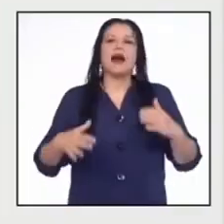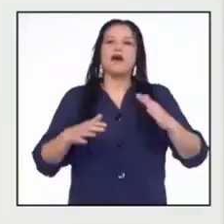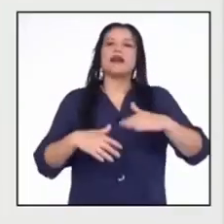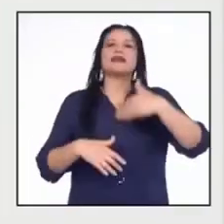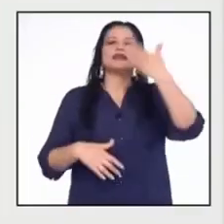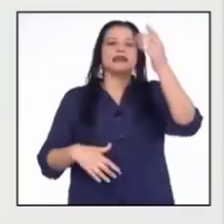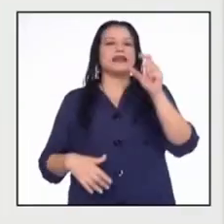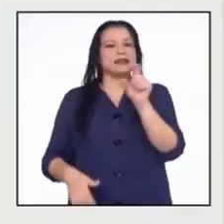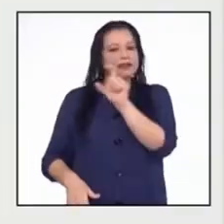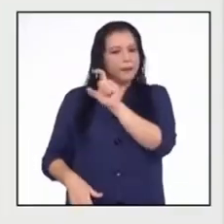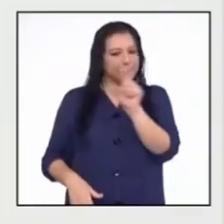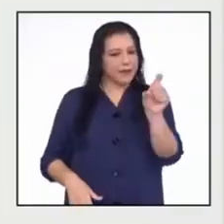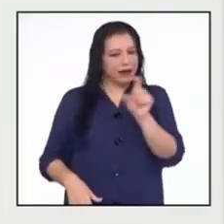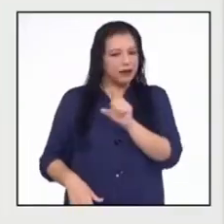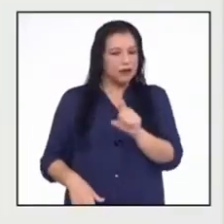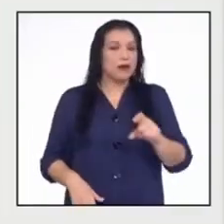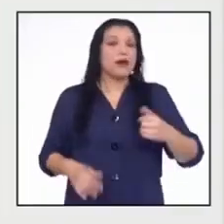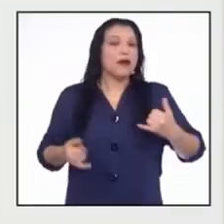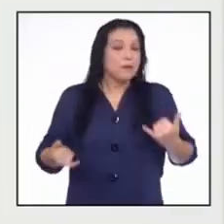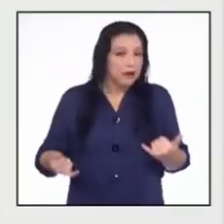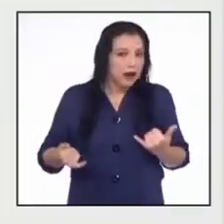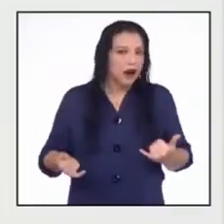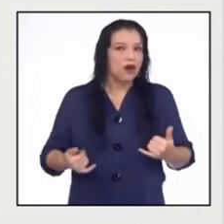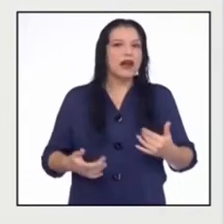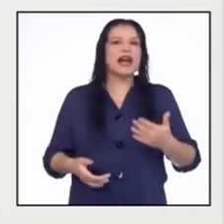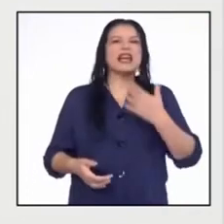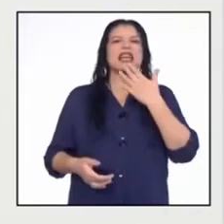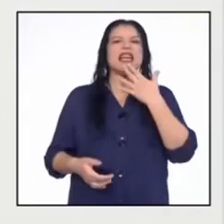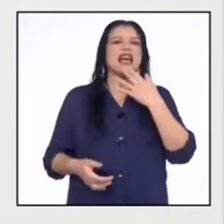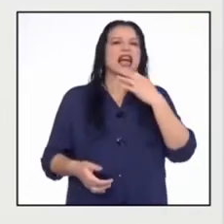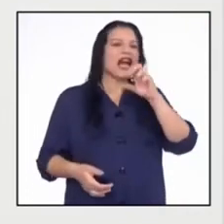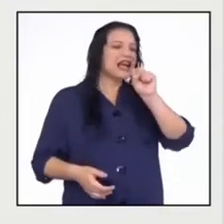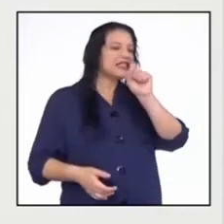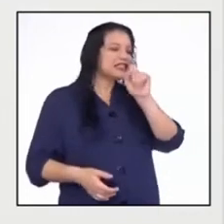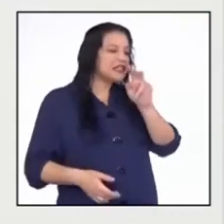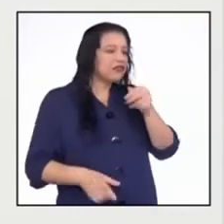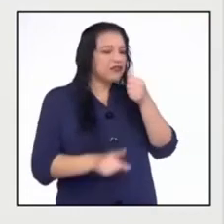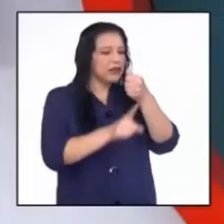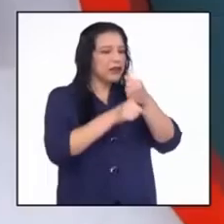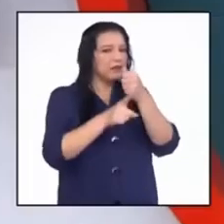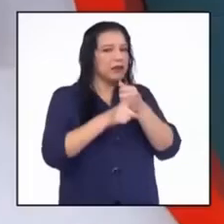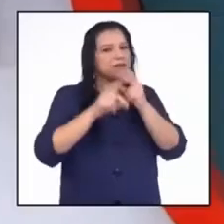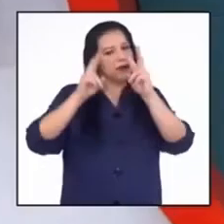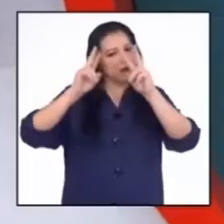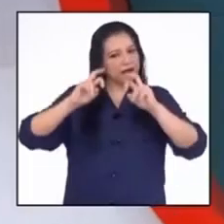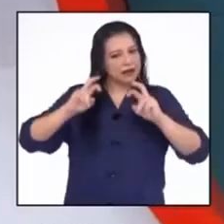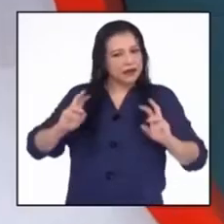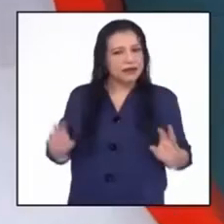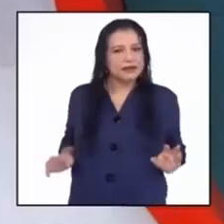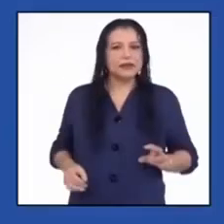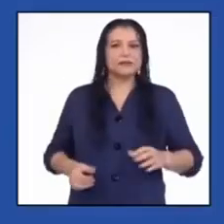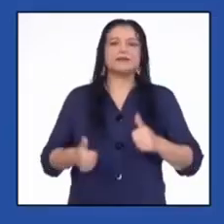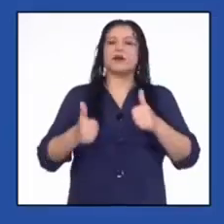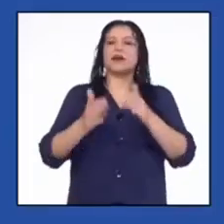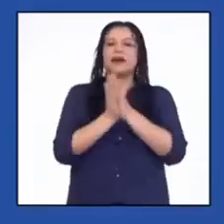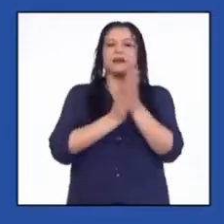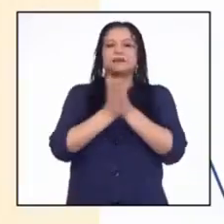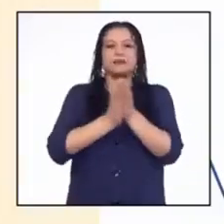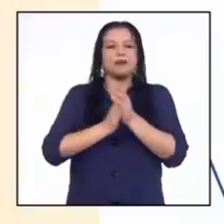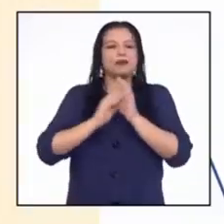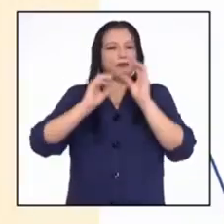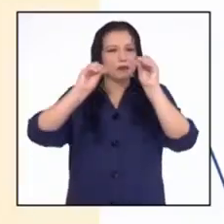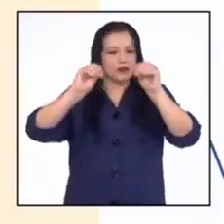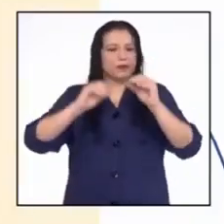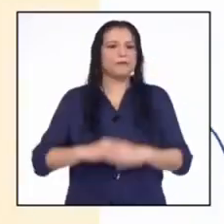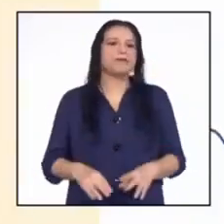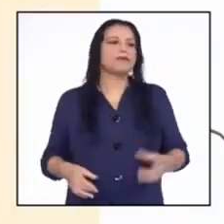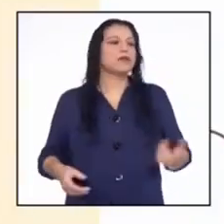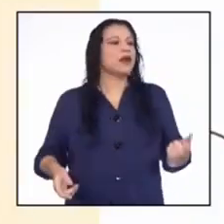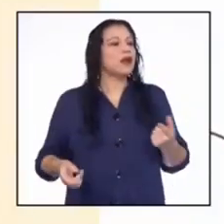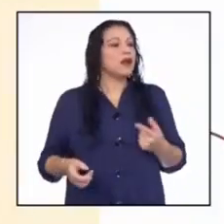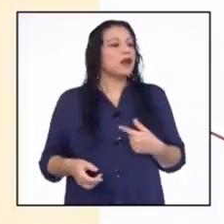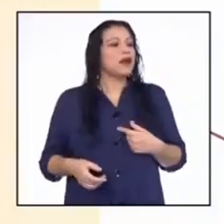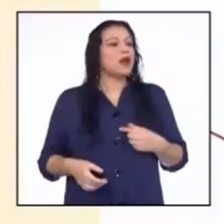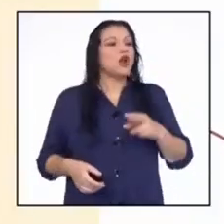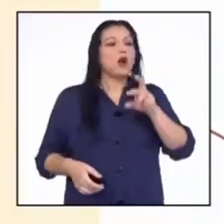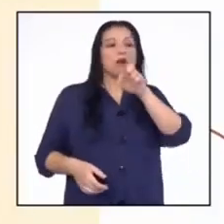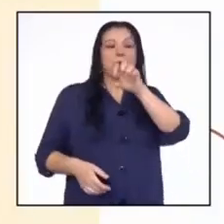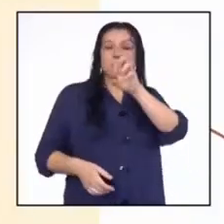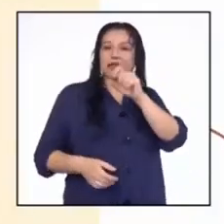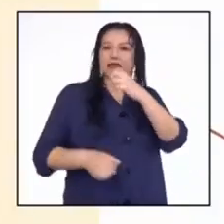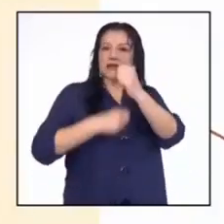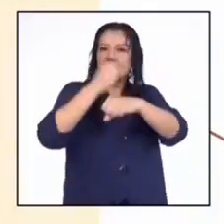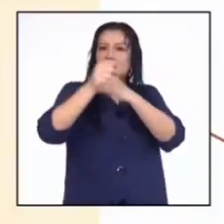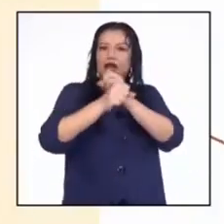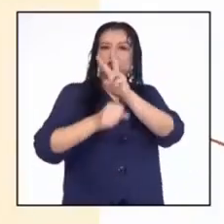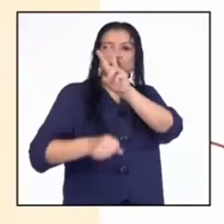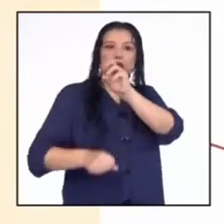siguientes párrafos, pero esta vez será Stephanie quien los analice. Listo, ahí va. Como PIS 2019